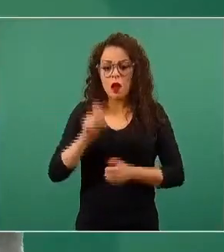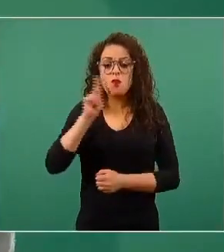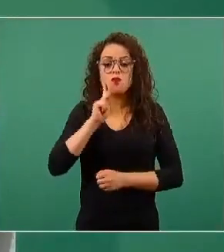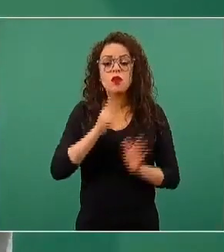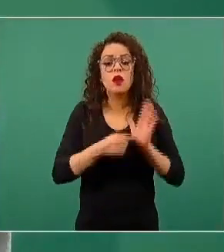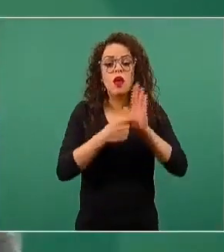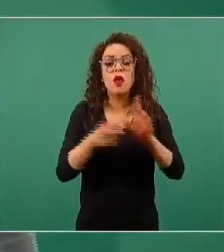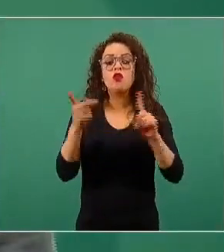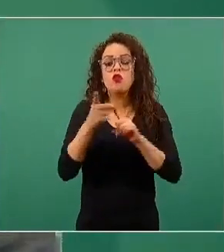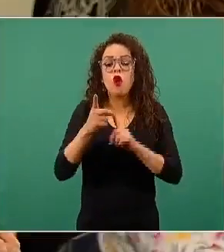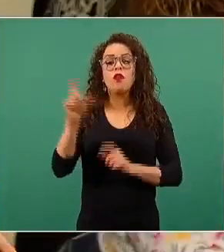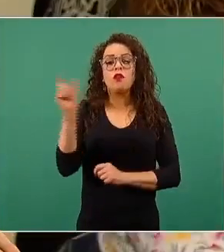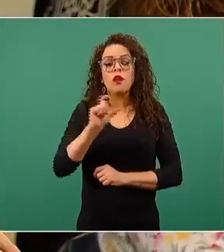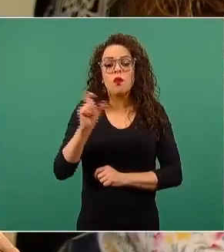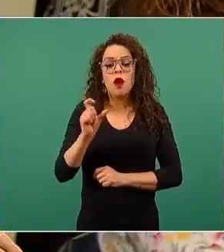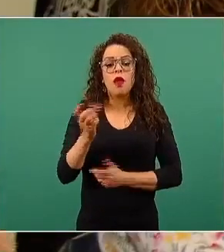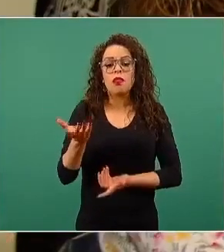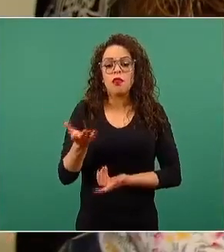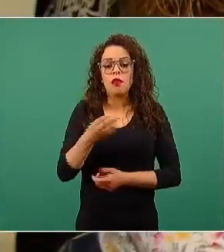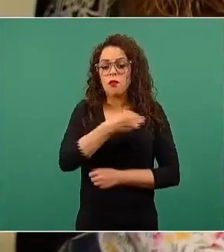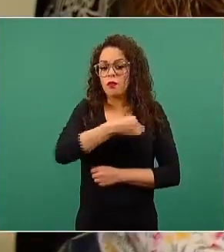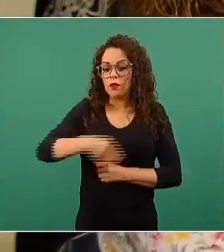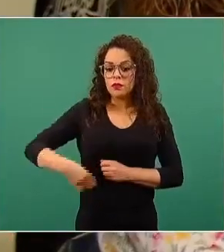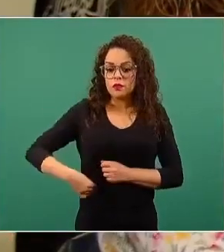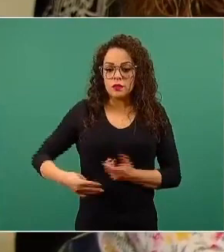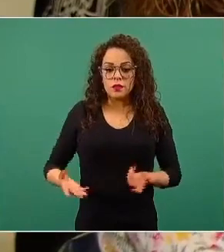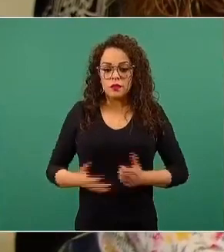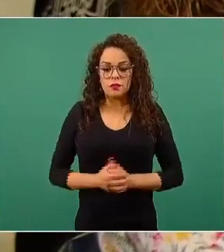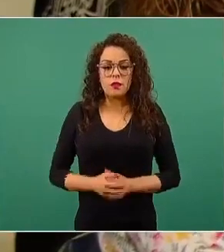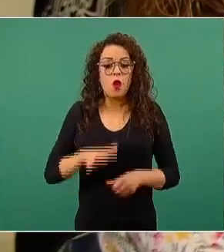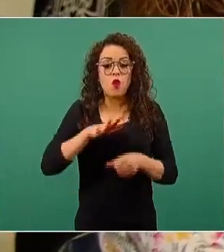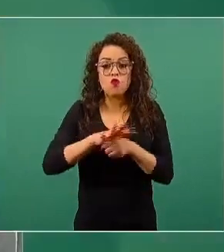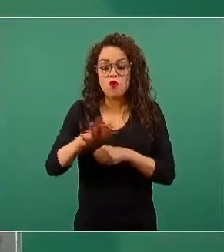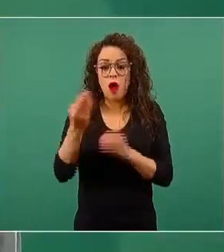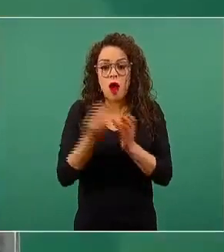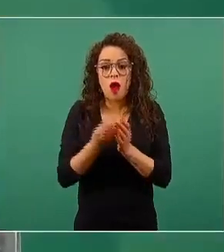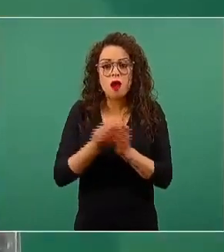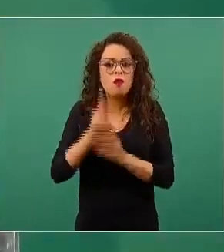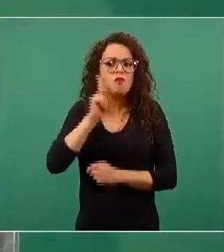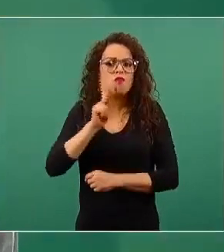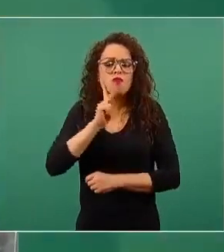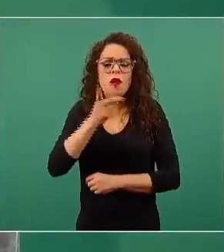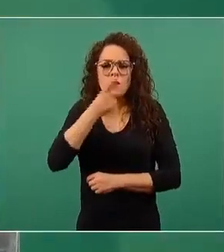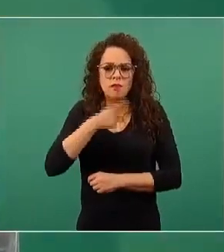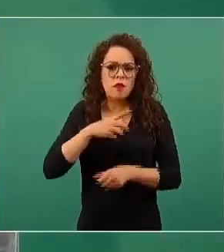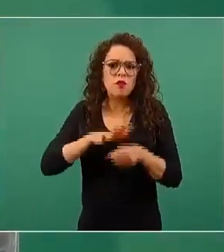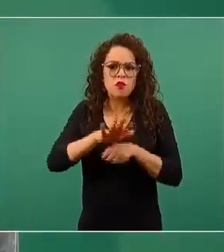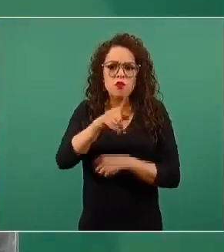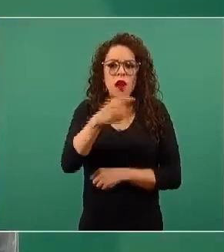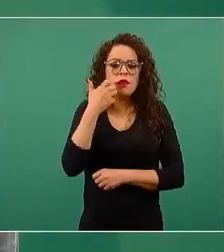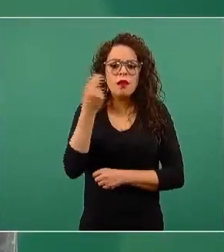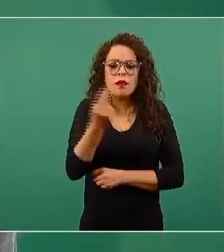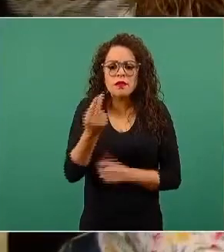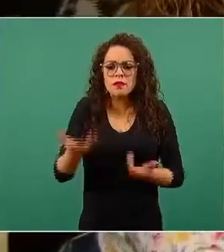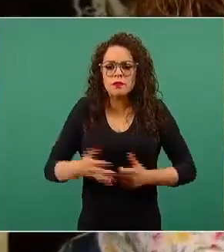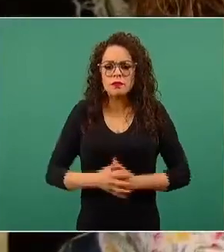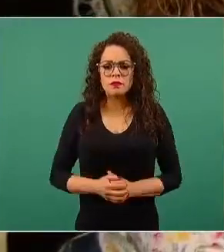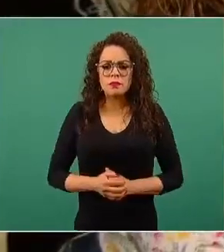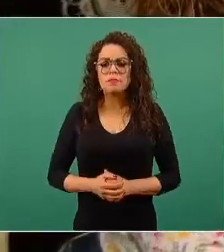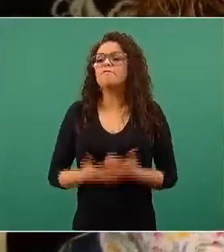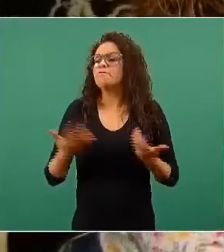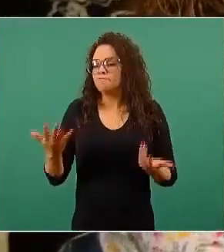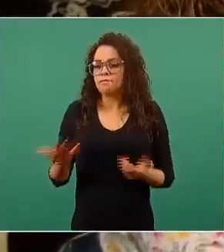¿dónde, cuándo, en qué tipo municipios? de evidencia quiere? Le estoy comentando Yo que se lo la agradezco por Secretaría eso, de pero lo Salud que le fue digo la es- que nos dijo que están